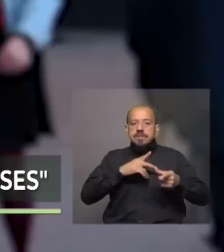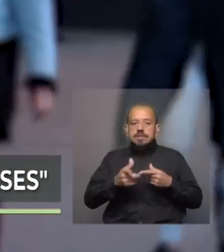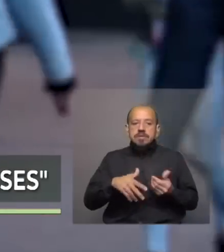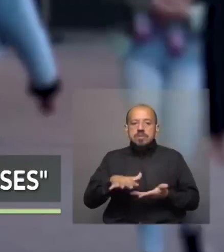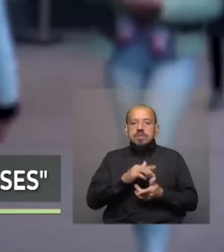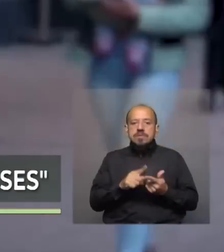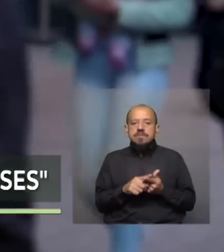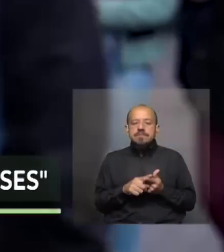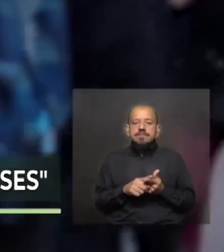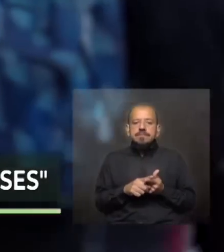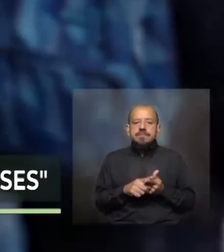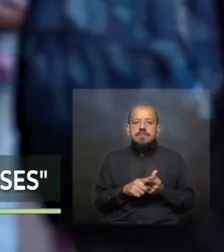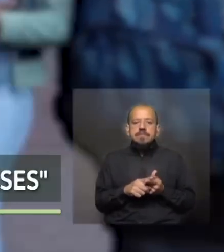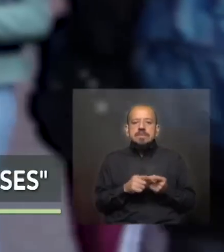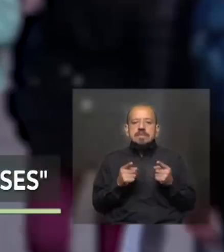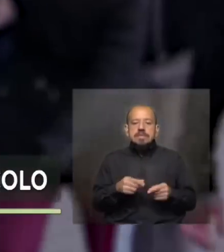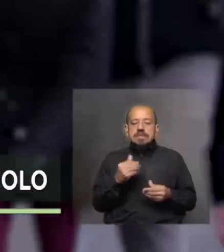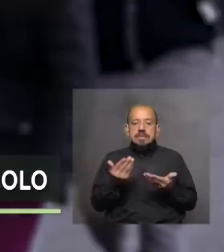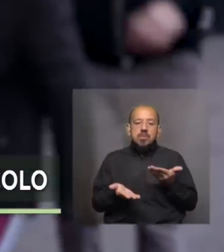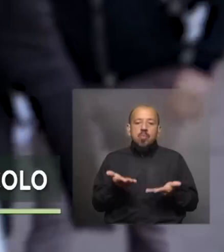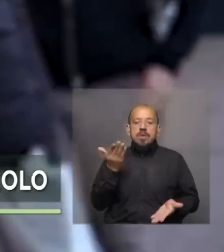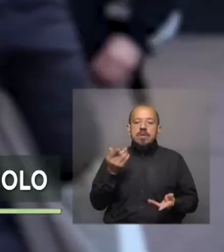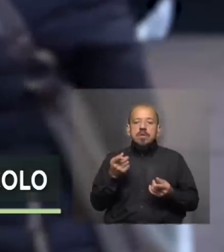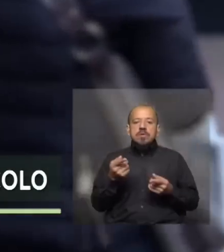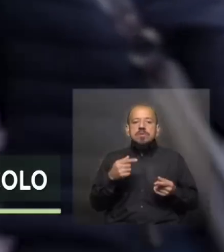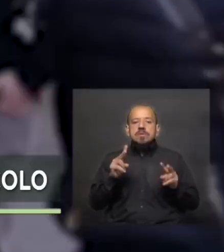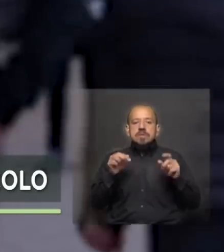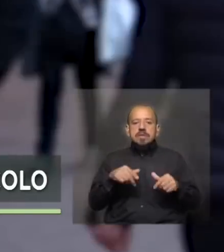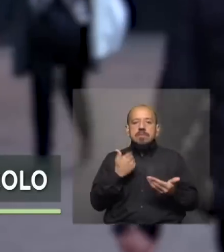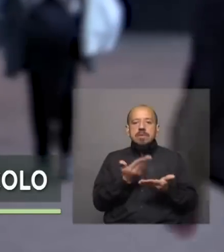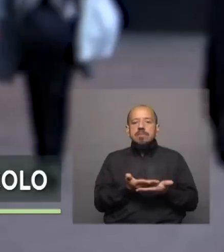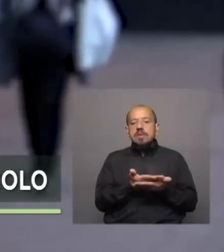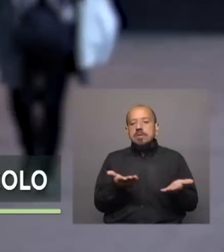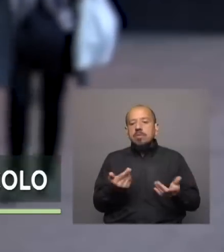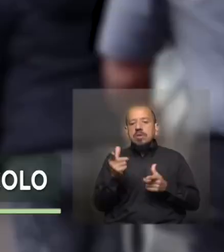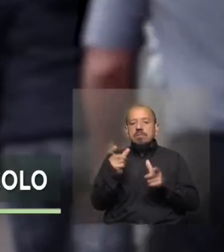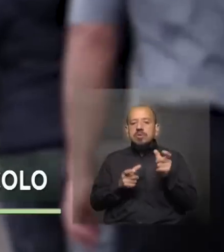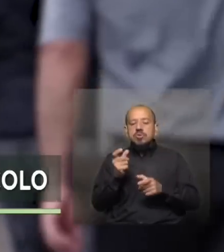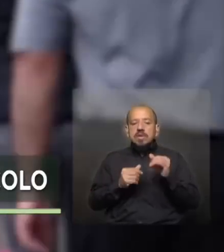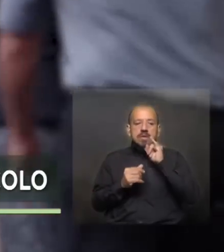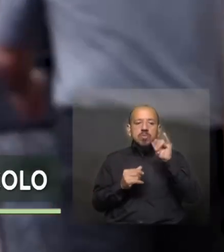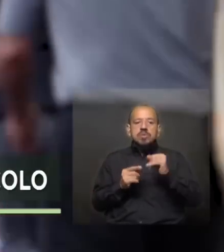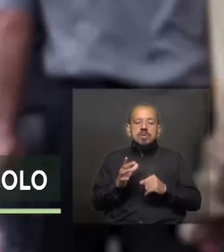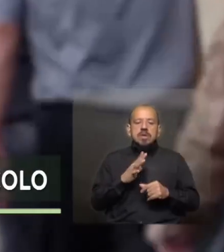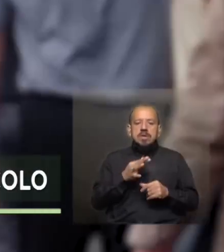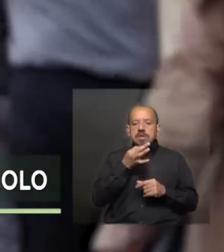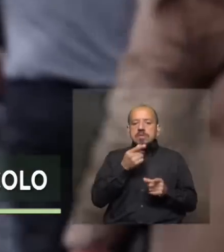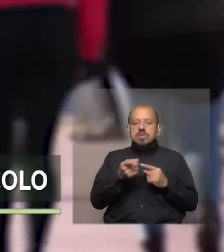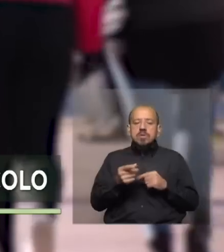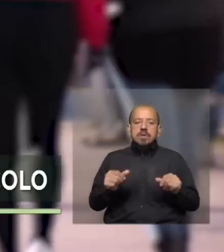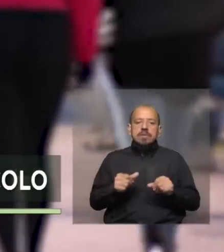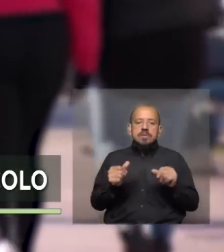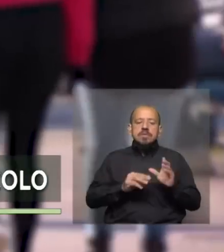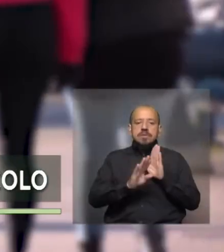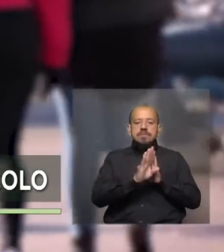público que a raíz de este aumento de casos y de los aspectos planteados por las personas denunciantes se decidió actualizar